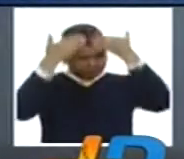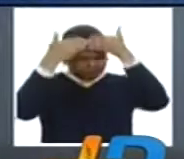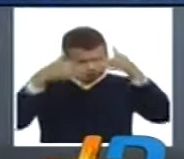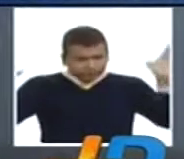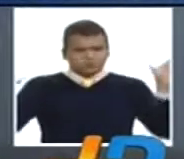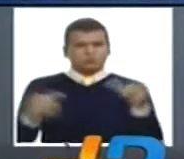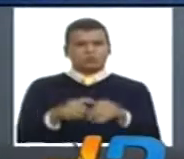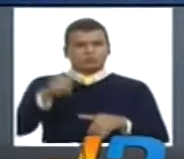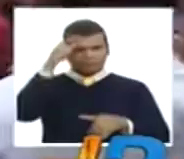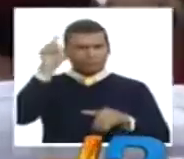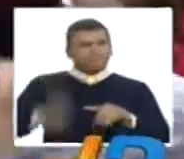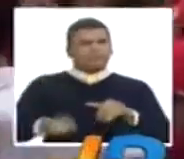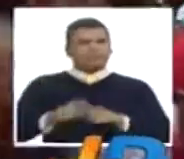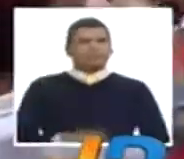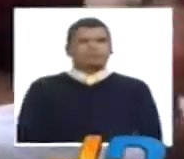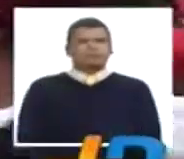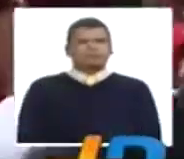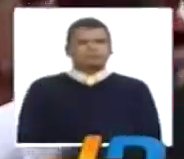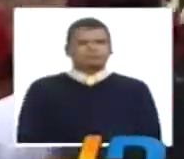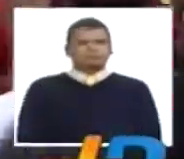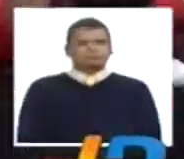democratización del equipo.